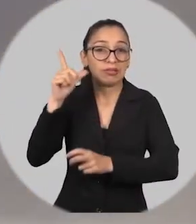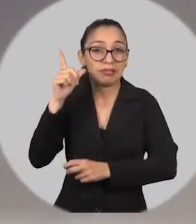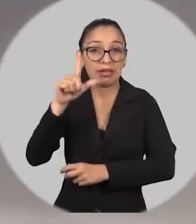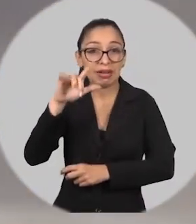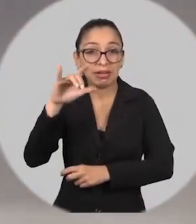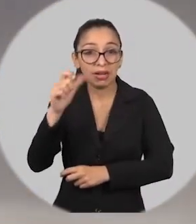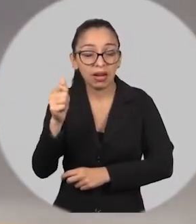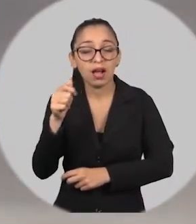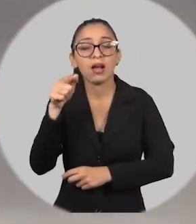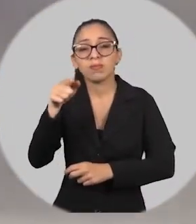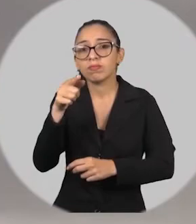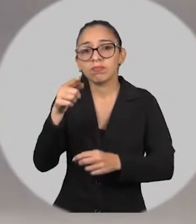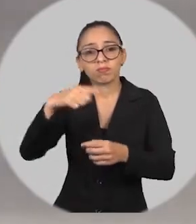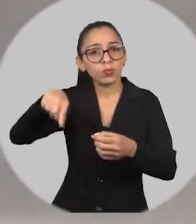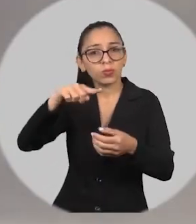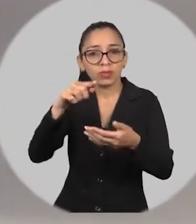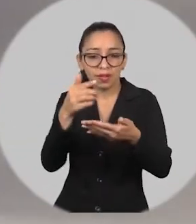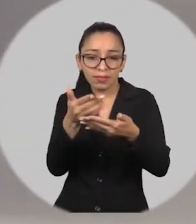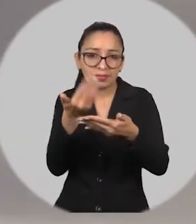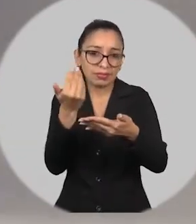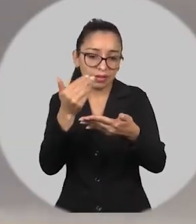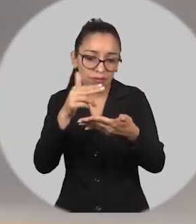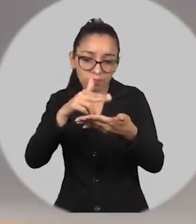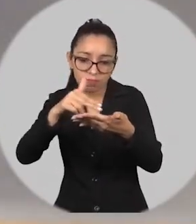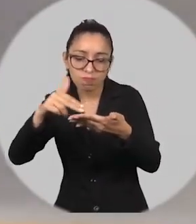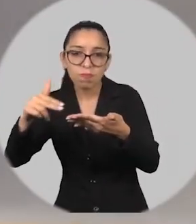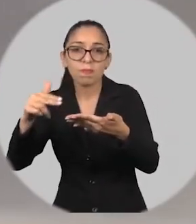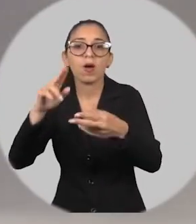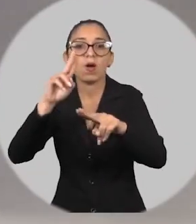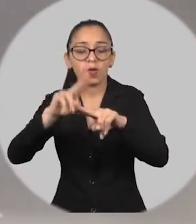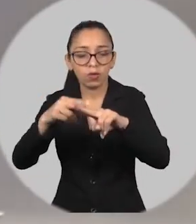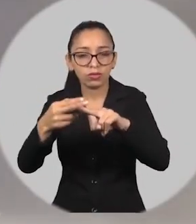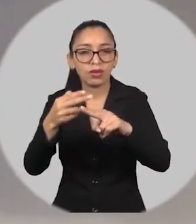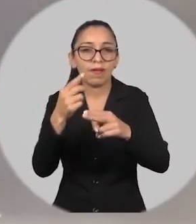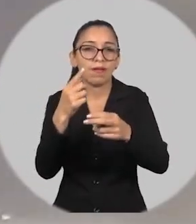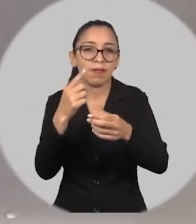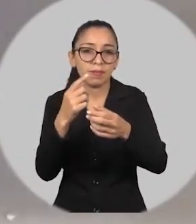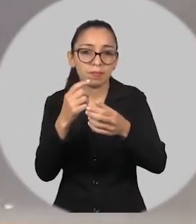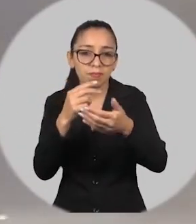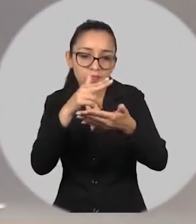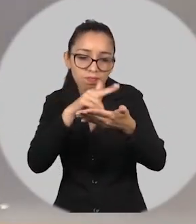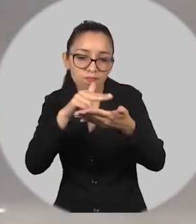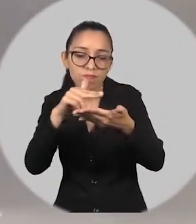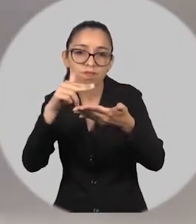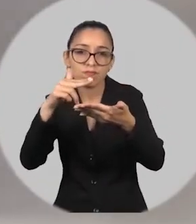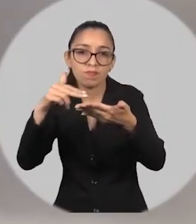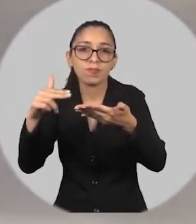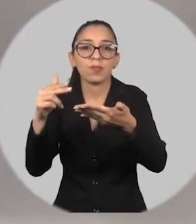pincel. Eso va a hacer que se vaya a ir esfumando más la pintura.